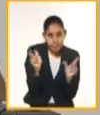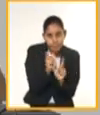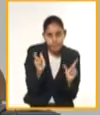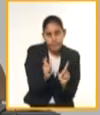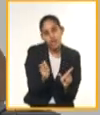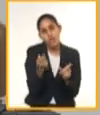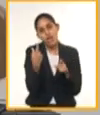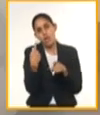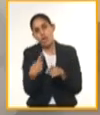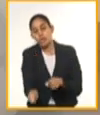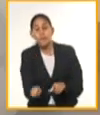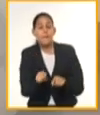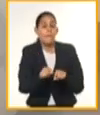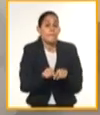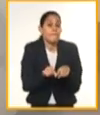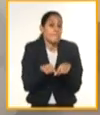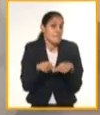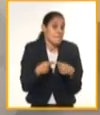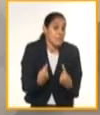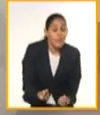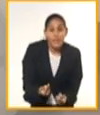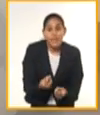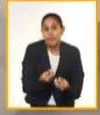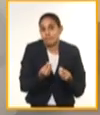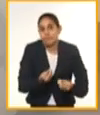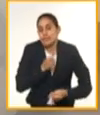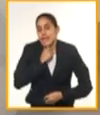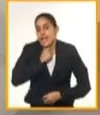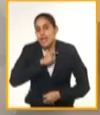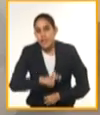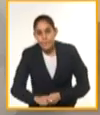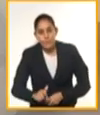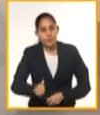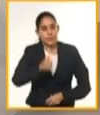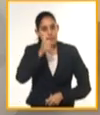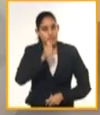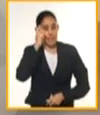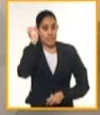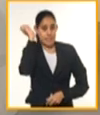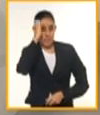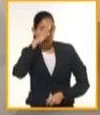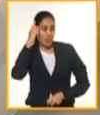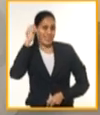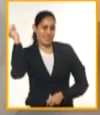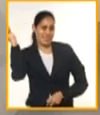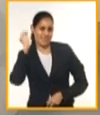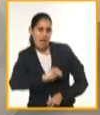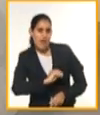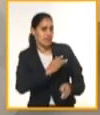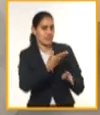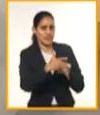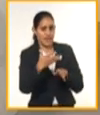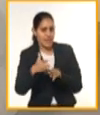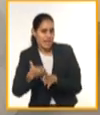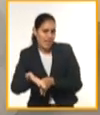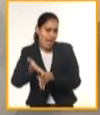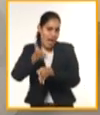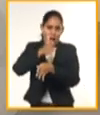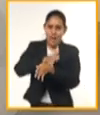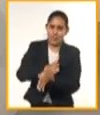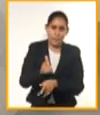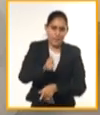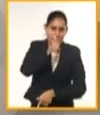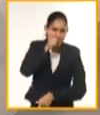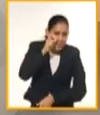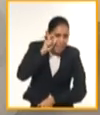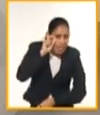decepcionados, porque si bien saben y ya conocen que Trump es totalmente diferente a Biden durante el mandato que gozaron con